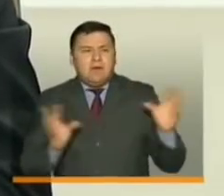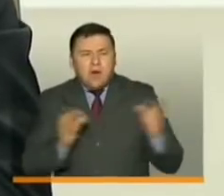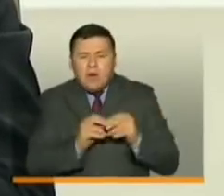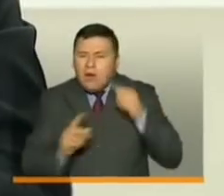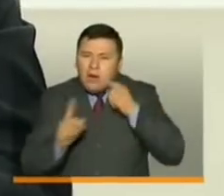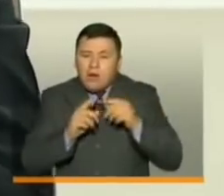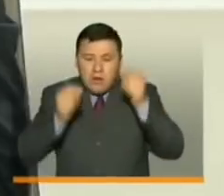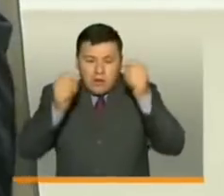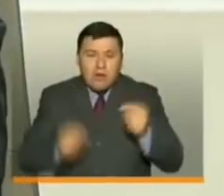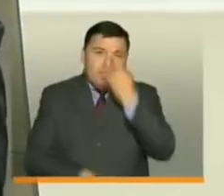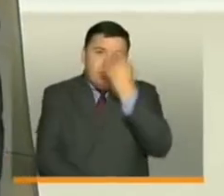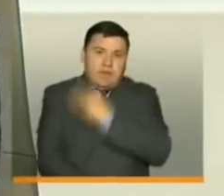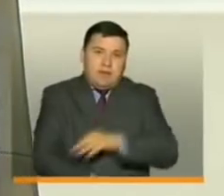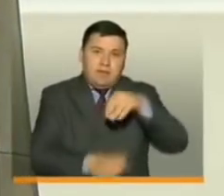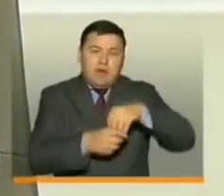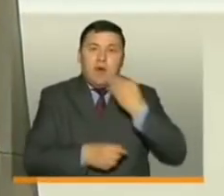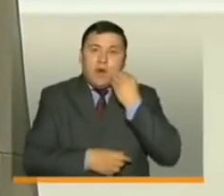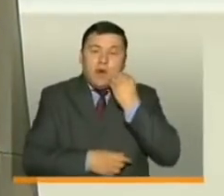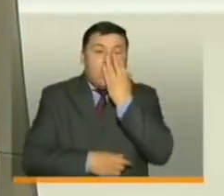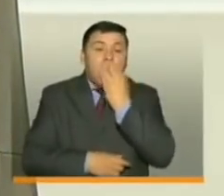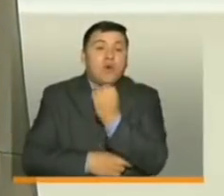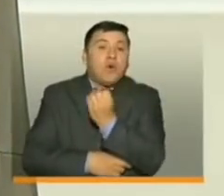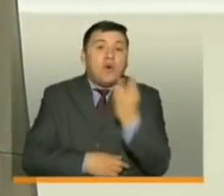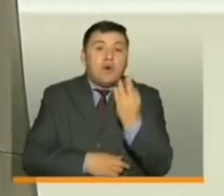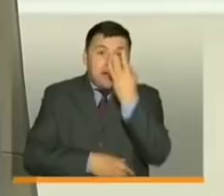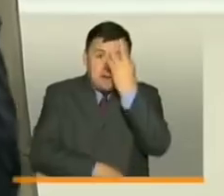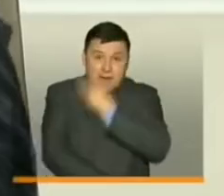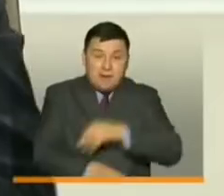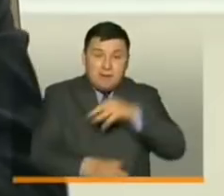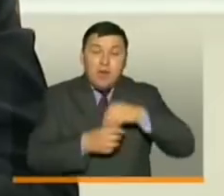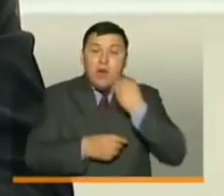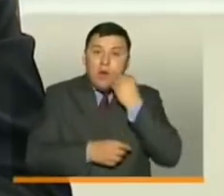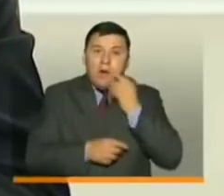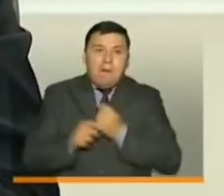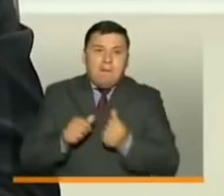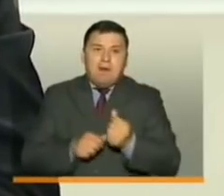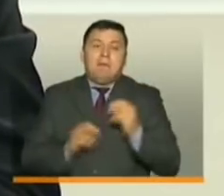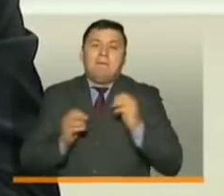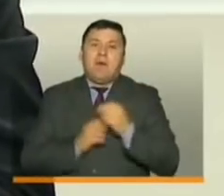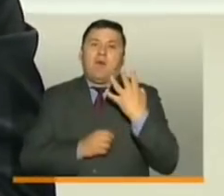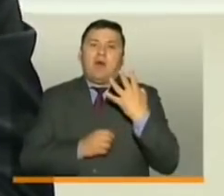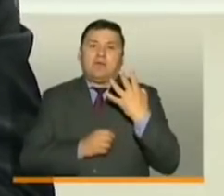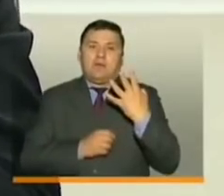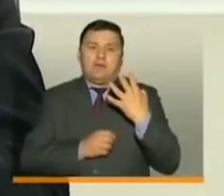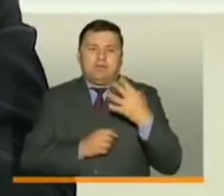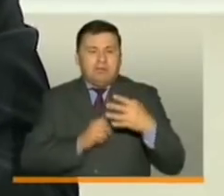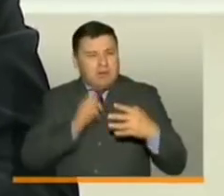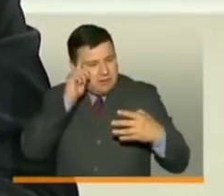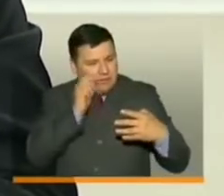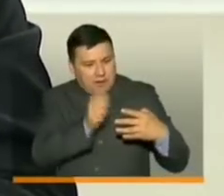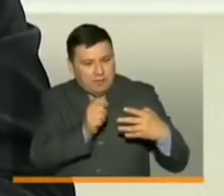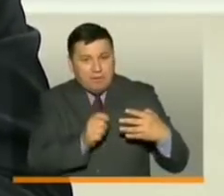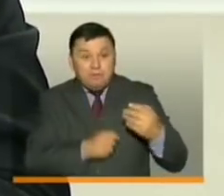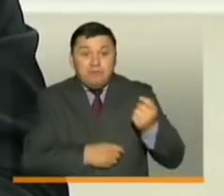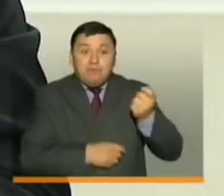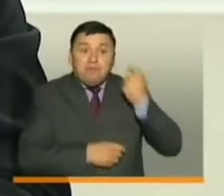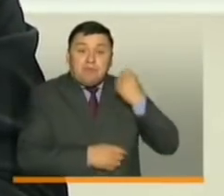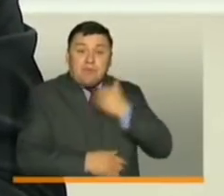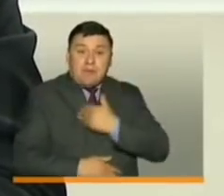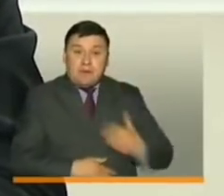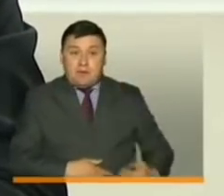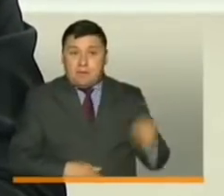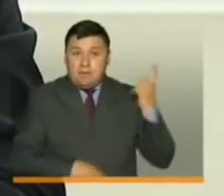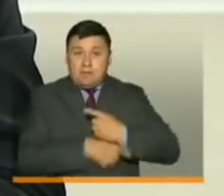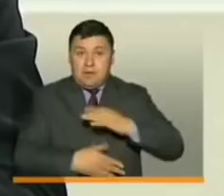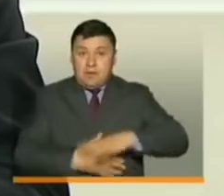y que cada uno de esos tics número de tres millones de hogares reciban los cuatro giros recuerden que recientemente el presidente de la república